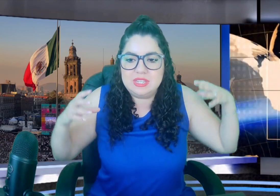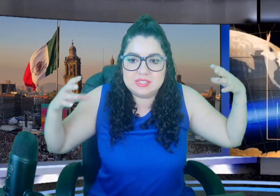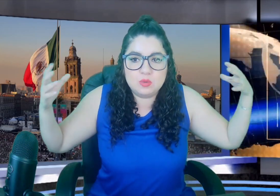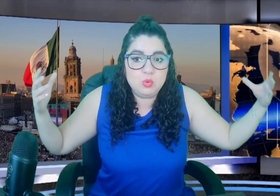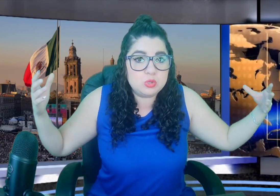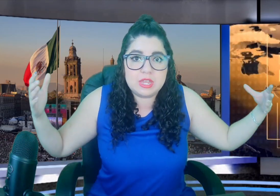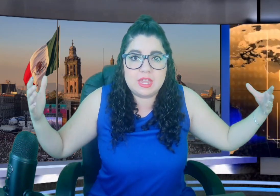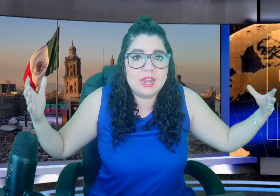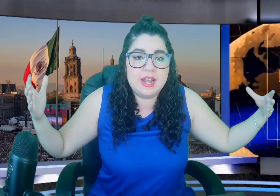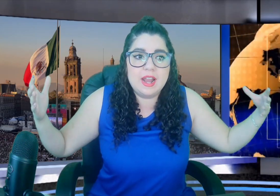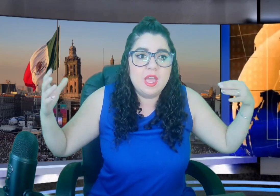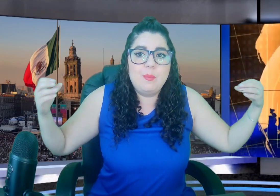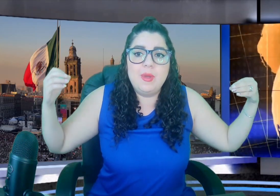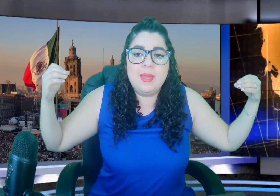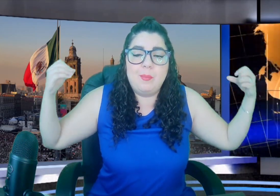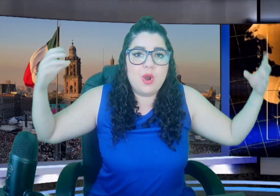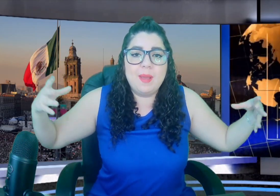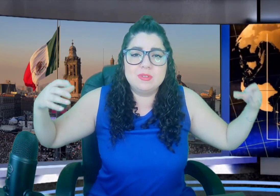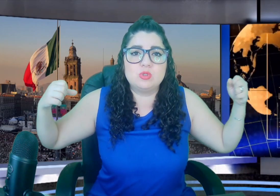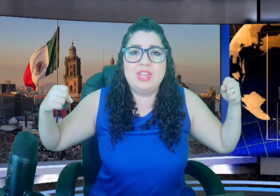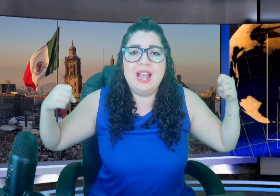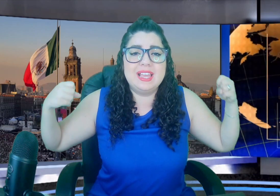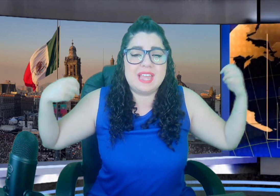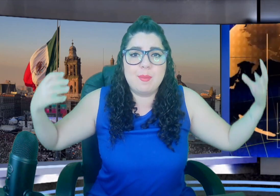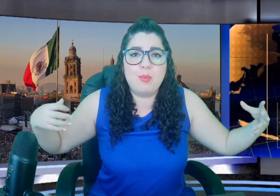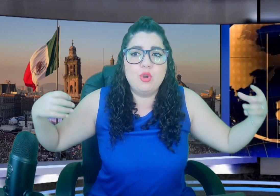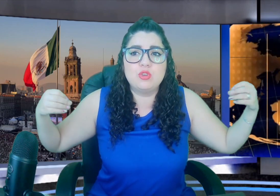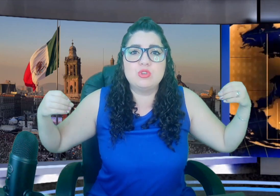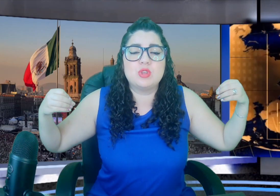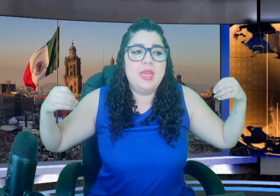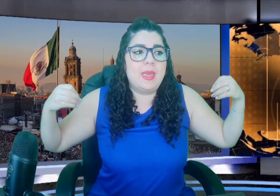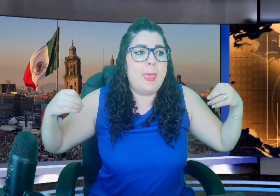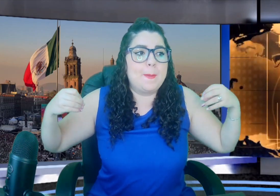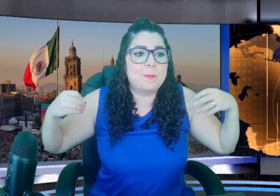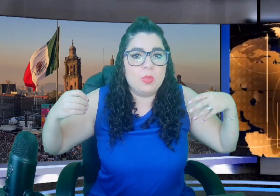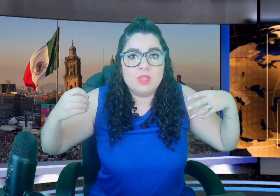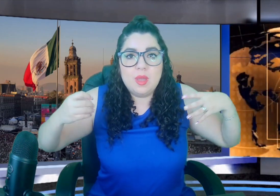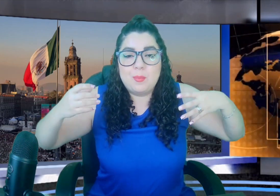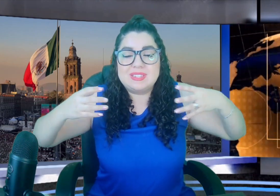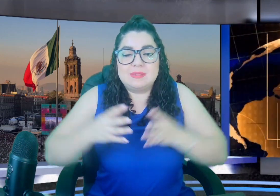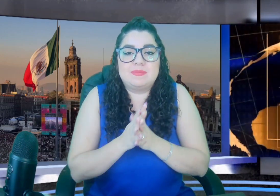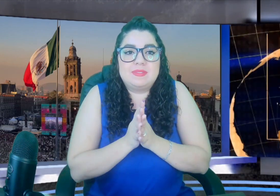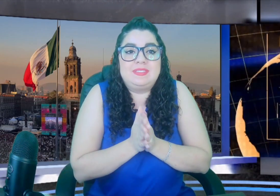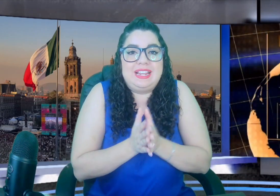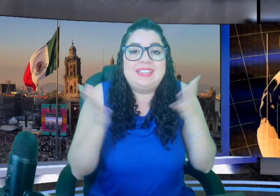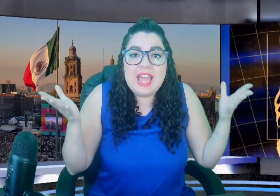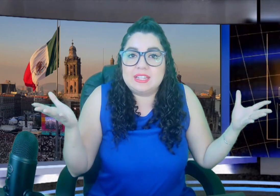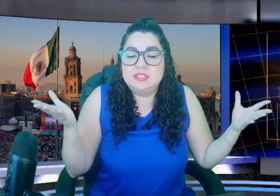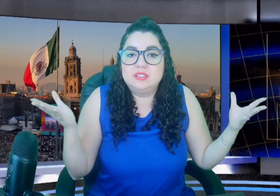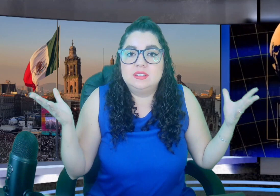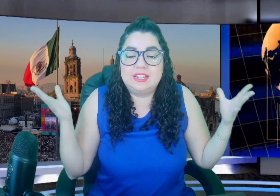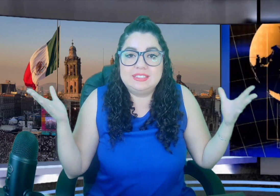adicciones y se busque generar programas sociales, apoyos, pues